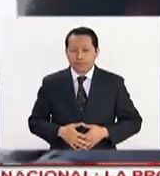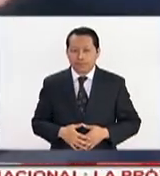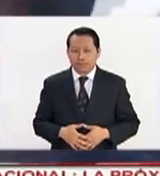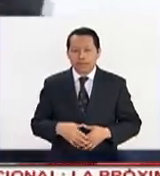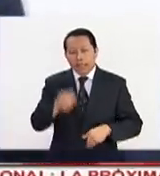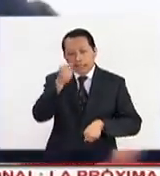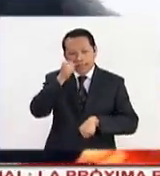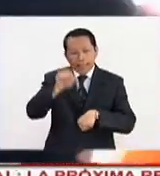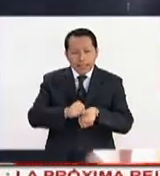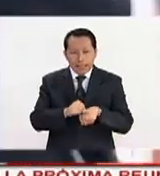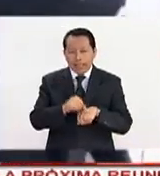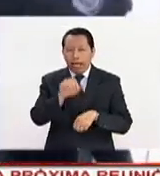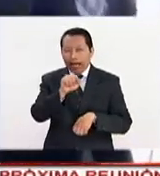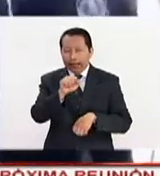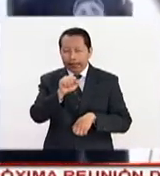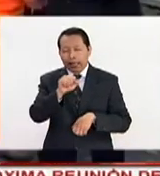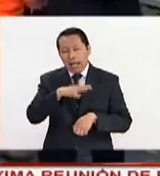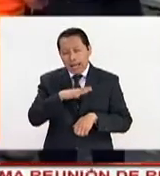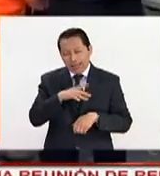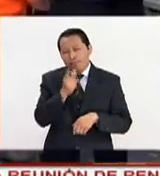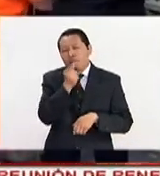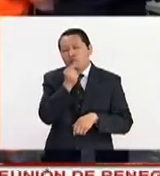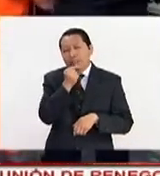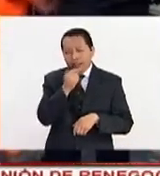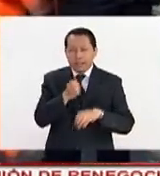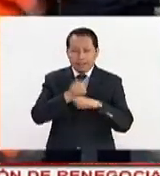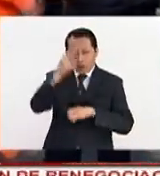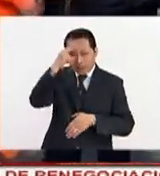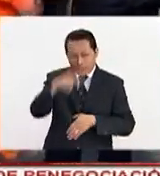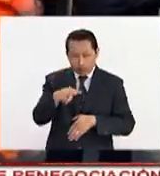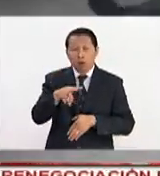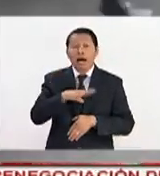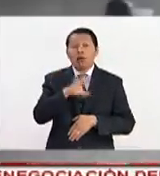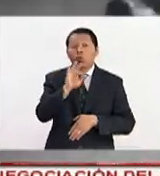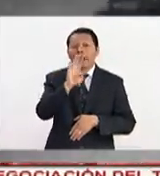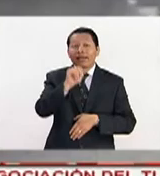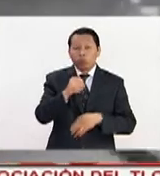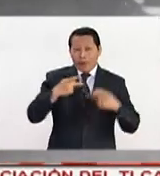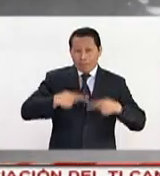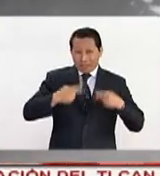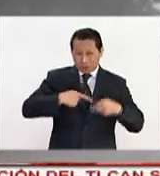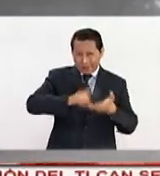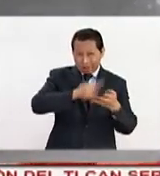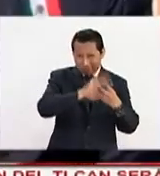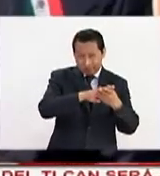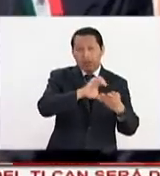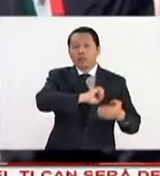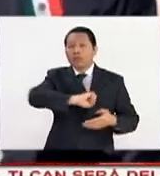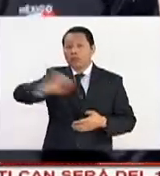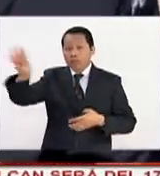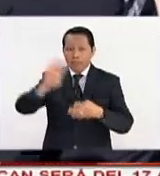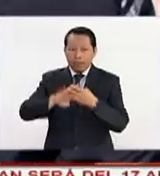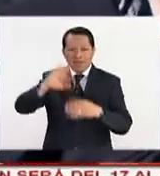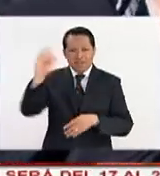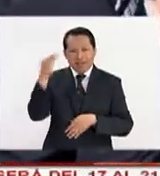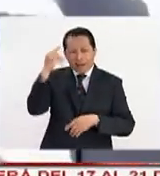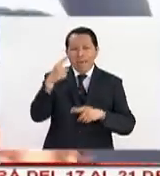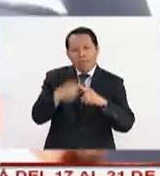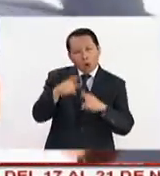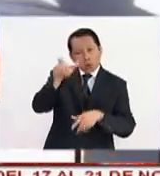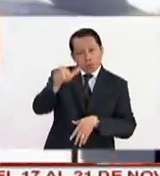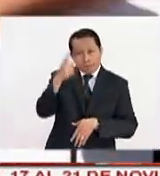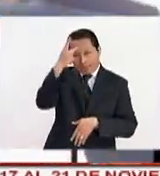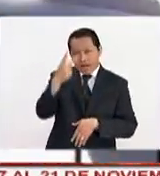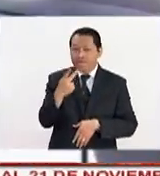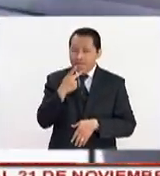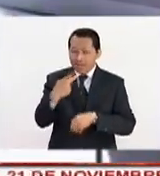La Secretaría de Seguridad Pública del Estado de México trasladó a 49 reos a penales federales por tener perfiles criminológicos